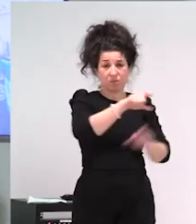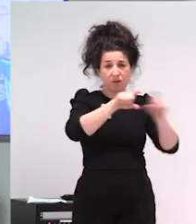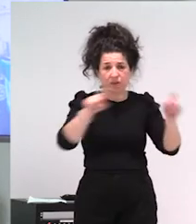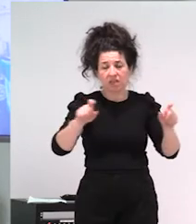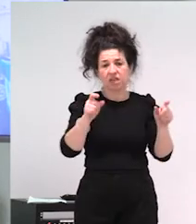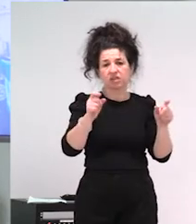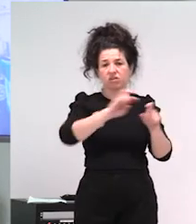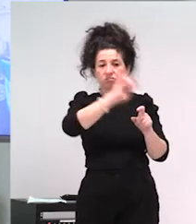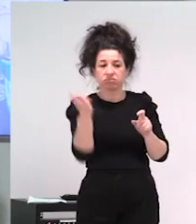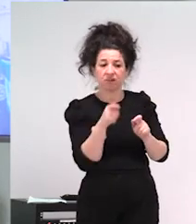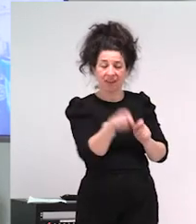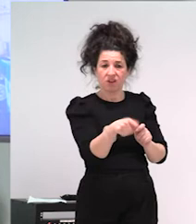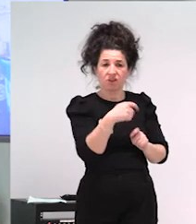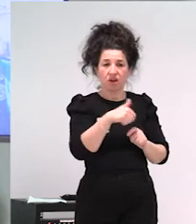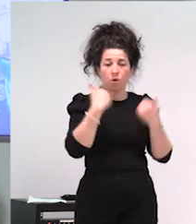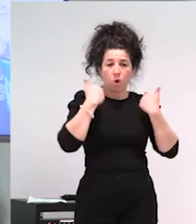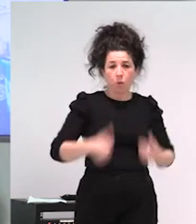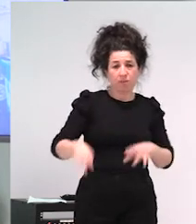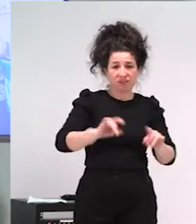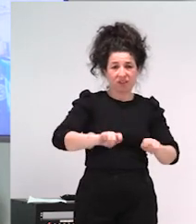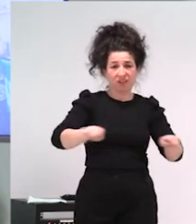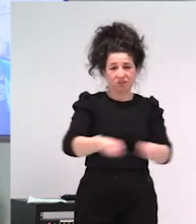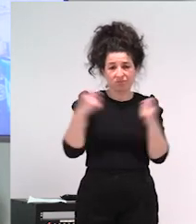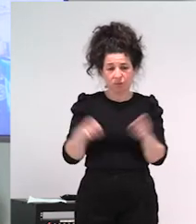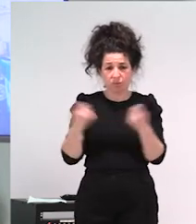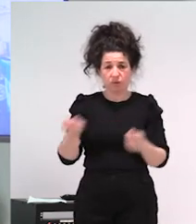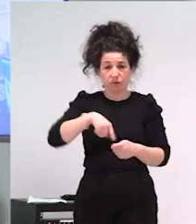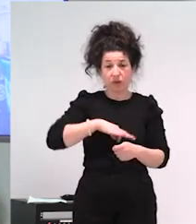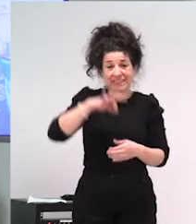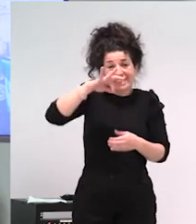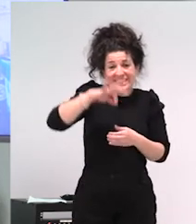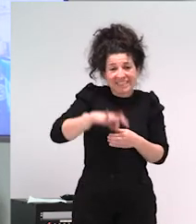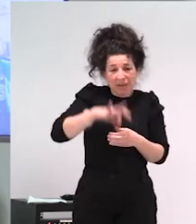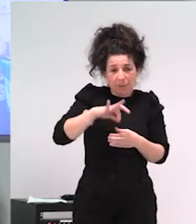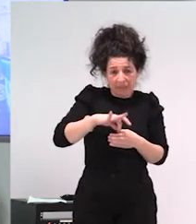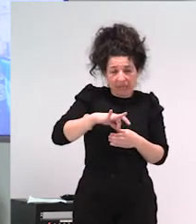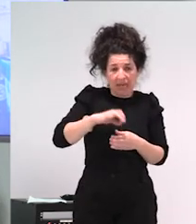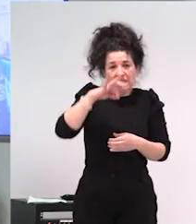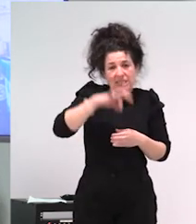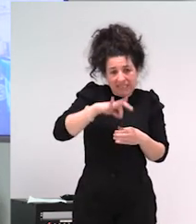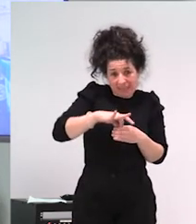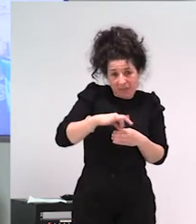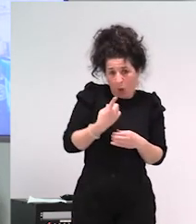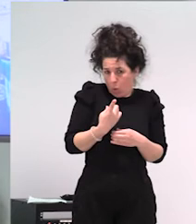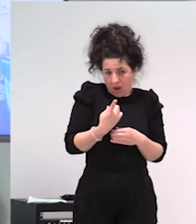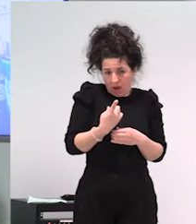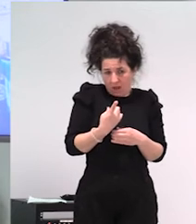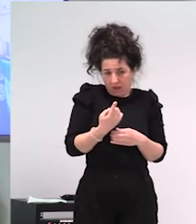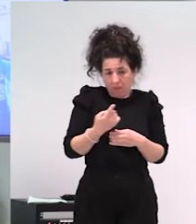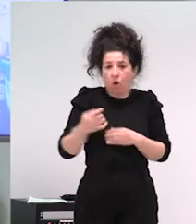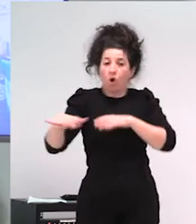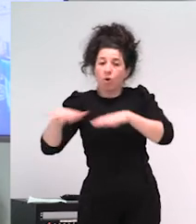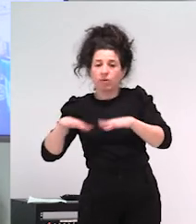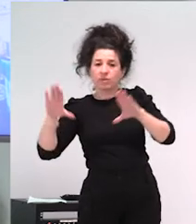territorios. En este sentido, somos una semilla, una de las múltiples semillas, y aquí podemos hablar de cómo el movimiento feminista ha sido